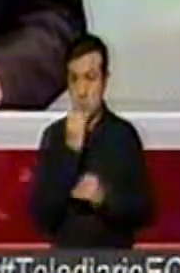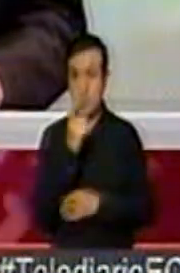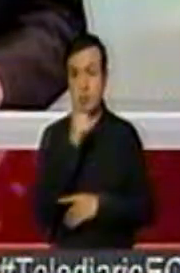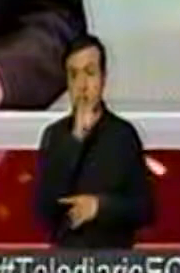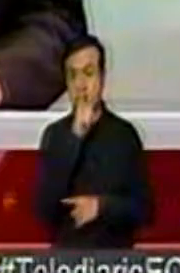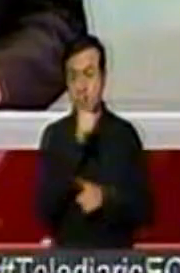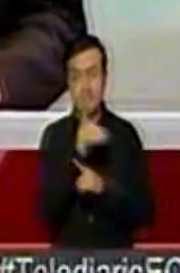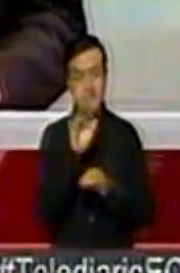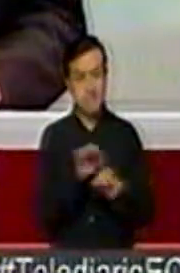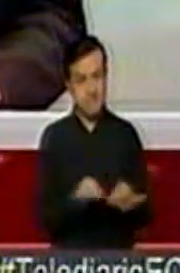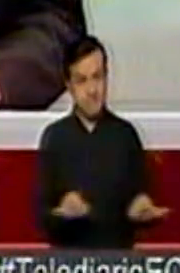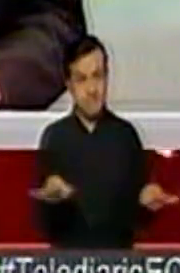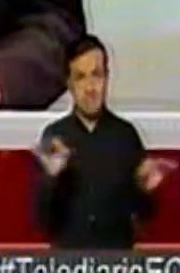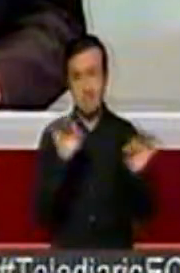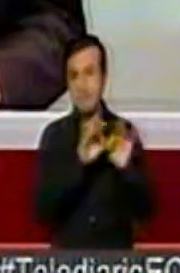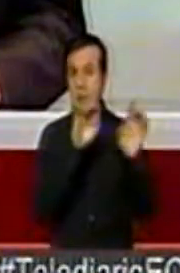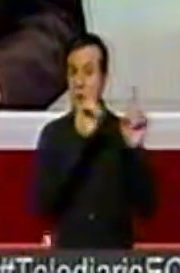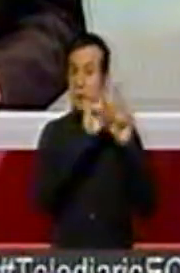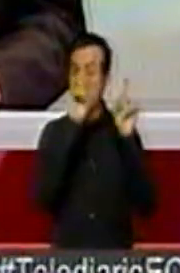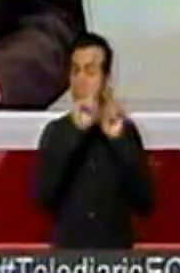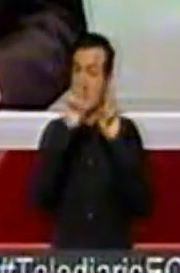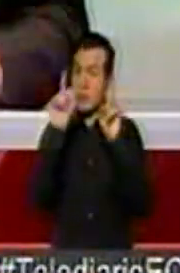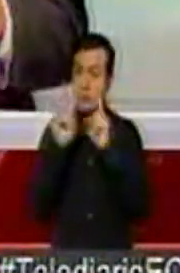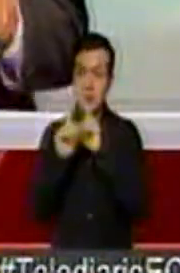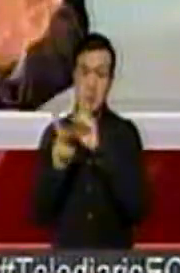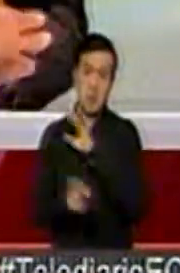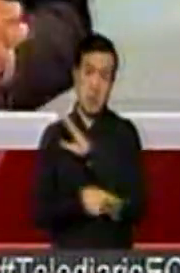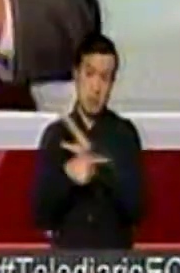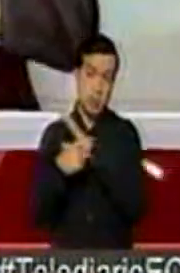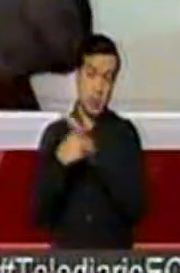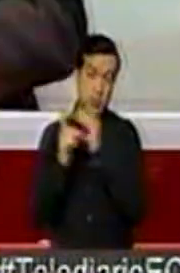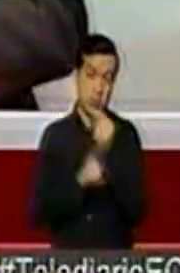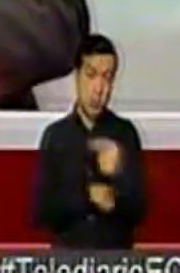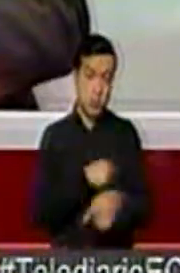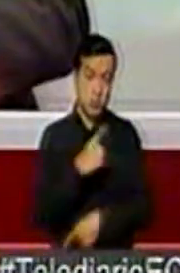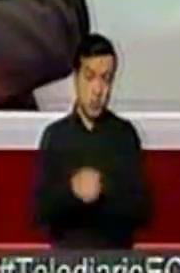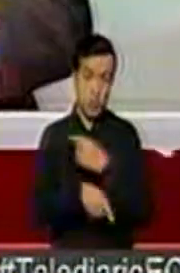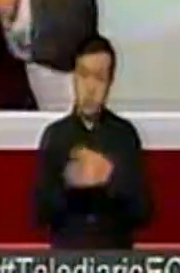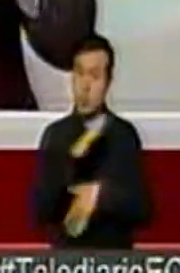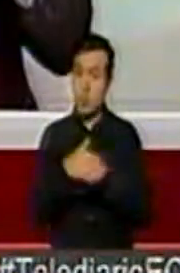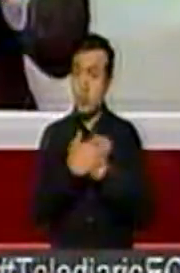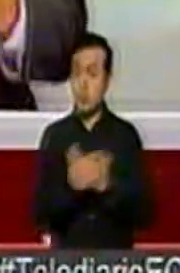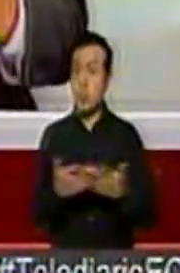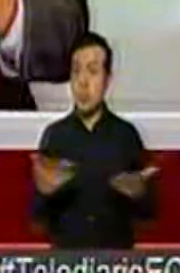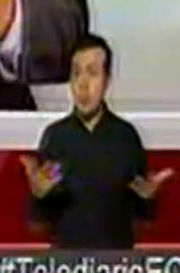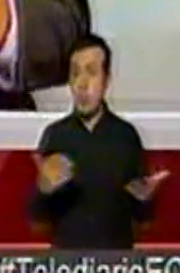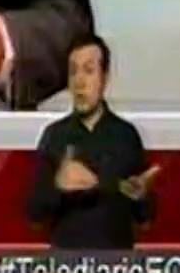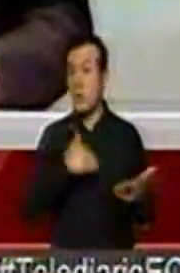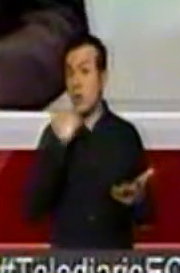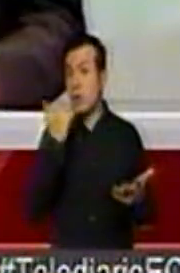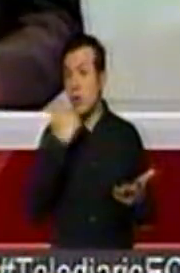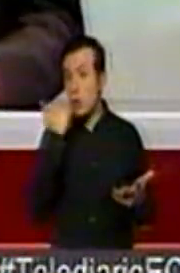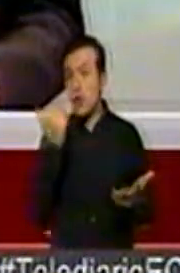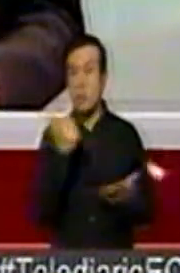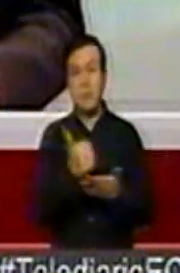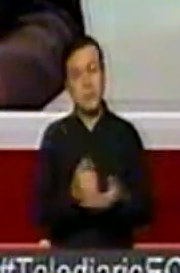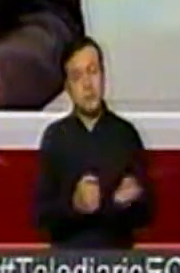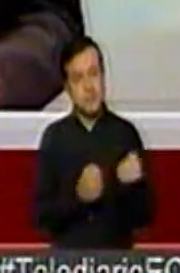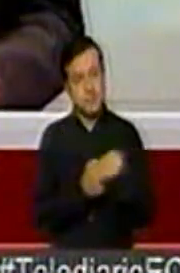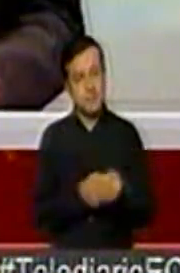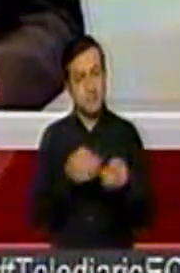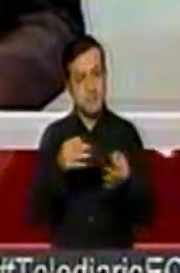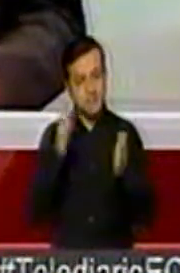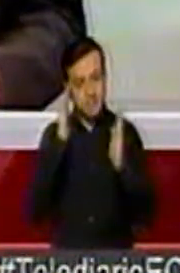procuremos darle al sector exportador no petrolero, tradicionales y no tradicionales, algún tipo de oxígeno con una medida que